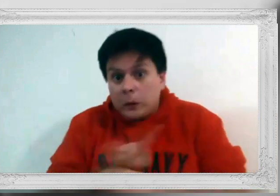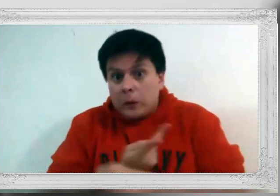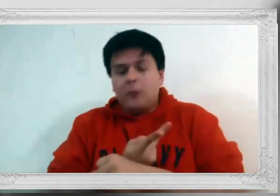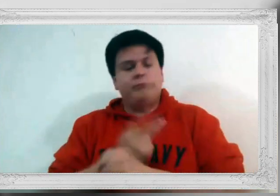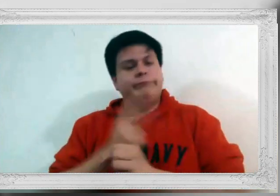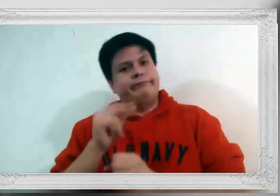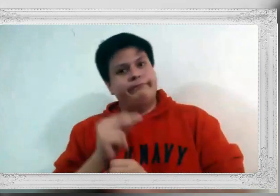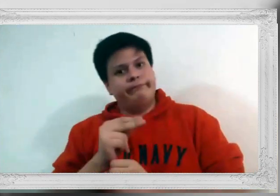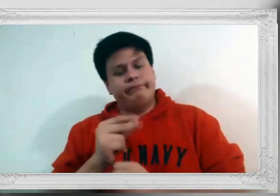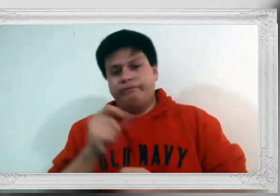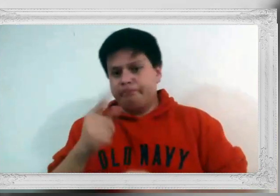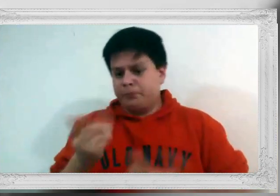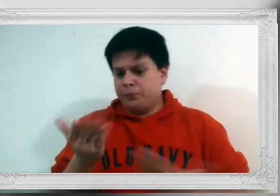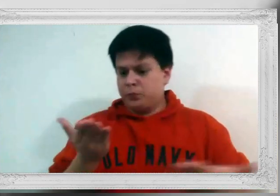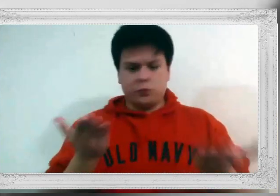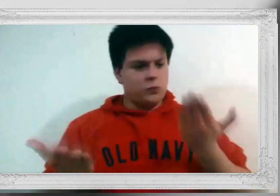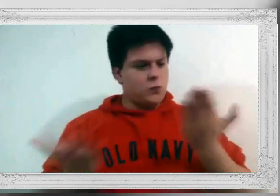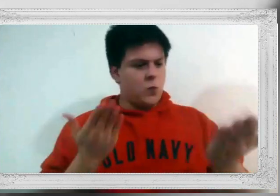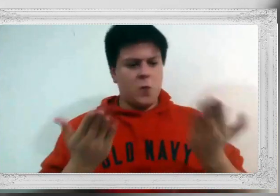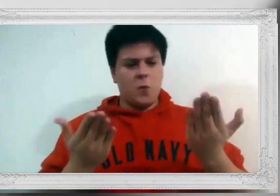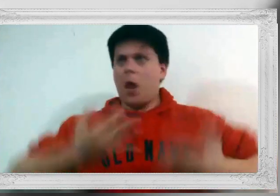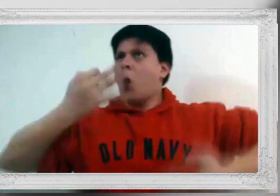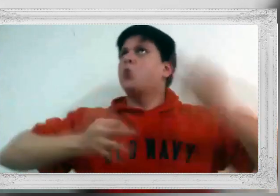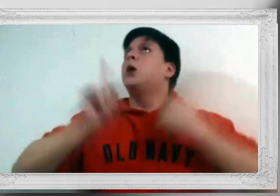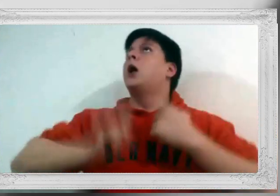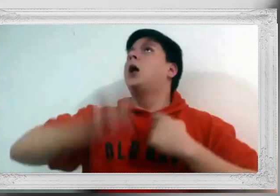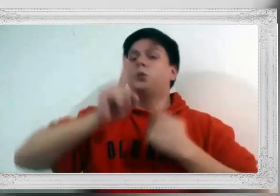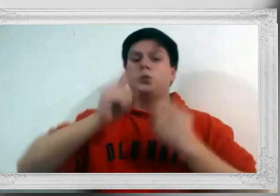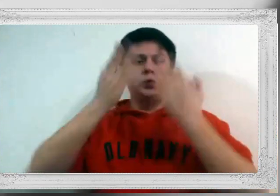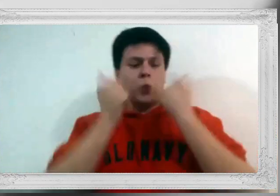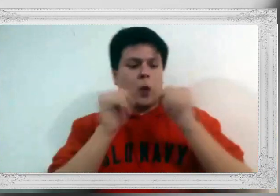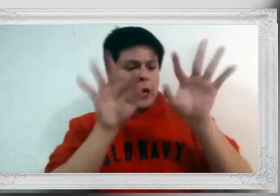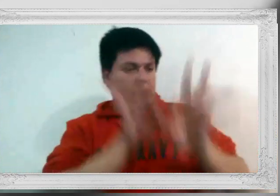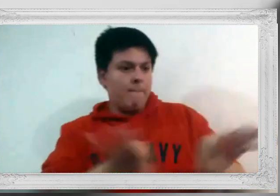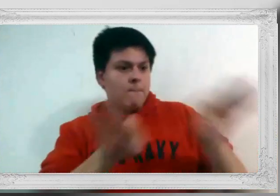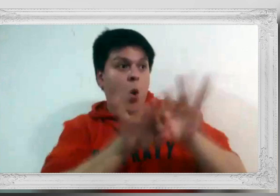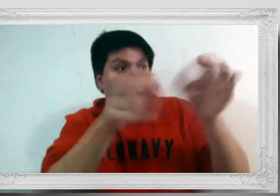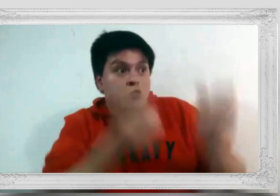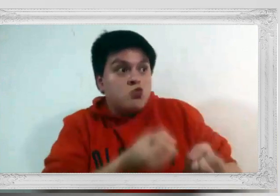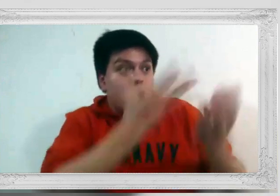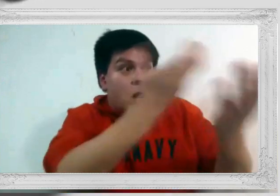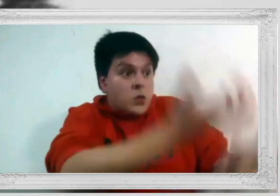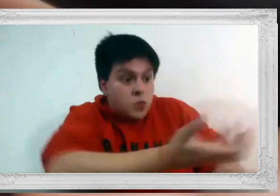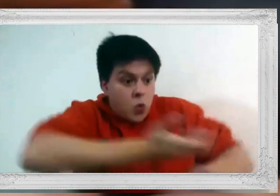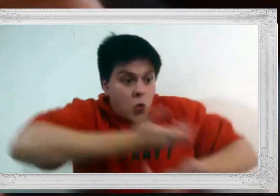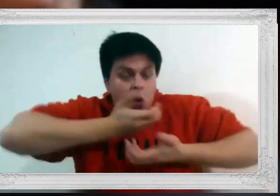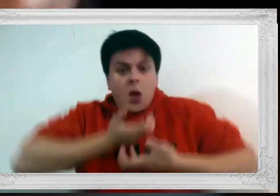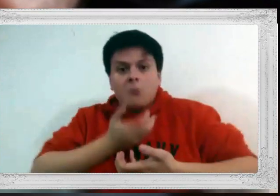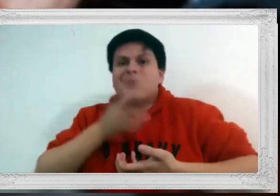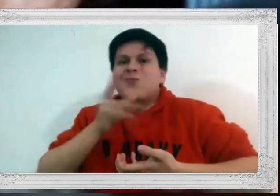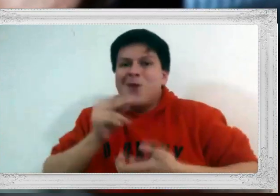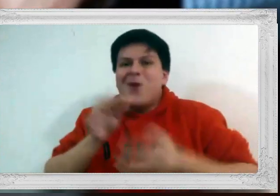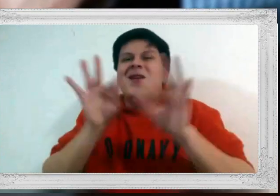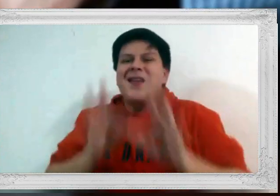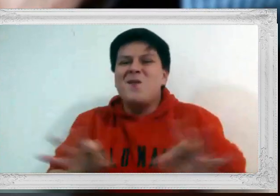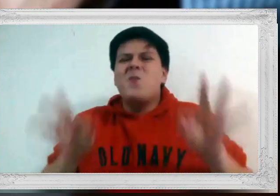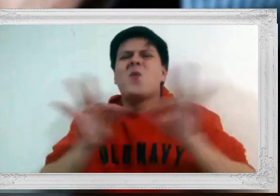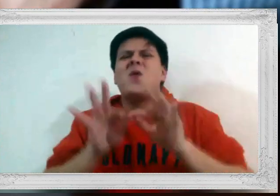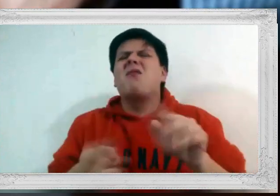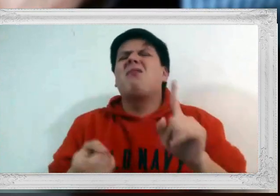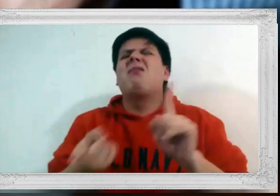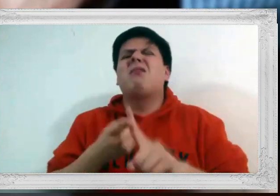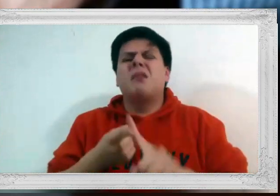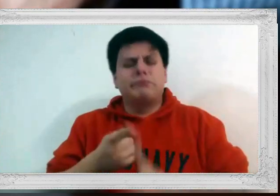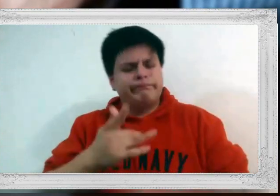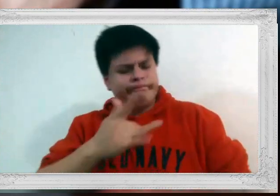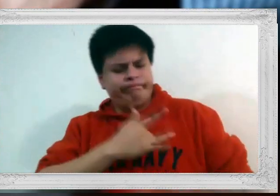la balanza de la justicia divina no se pesa la cantidad de los dones, sino el peso de los corazones.